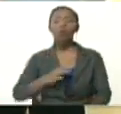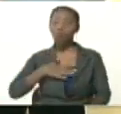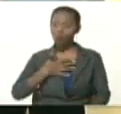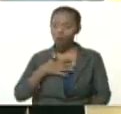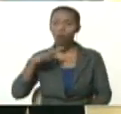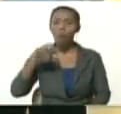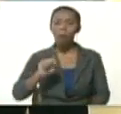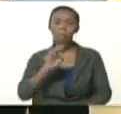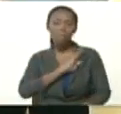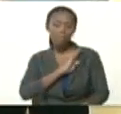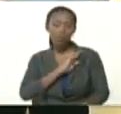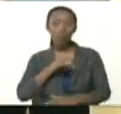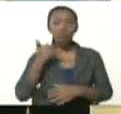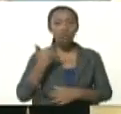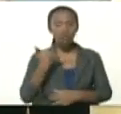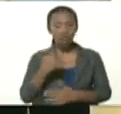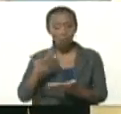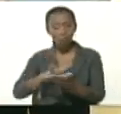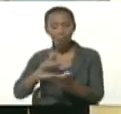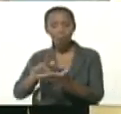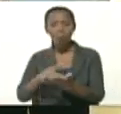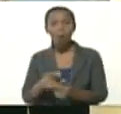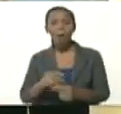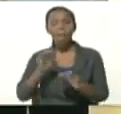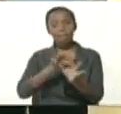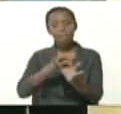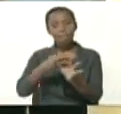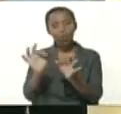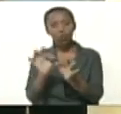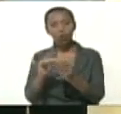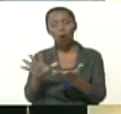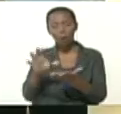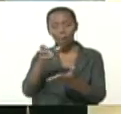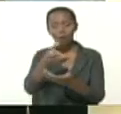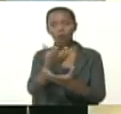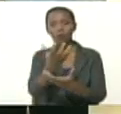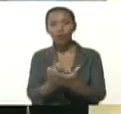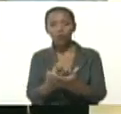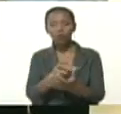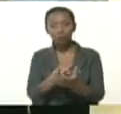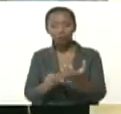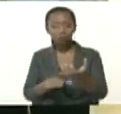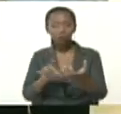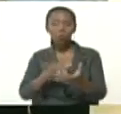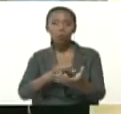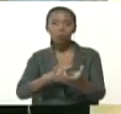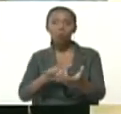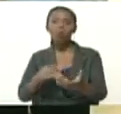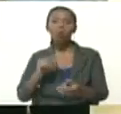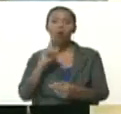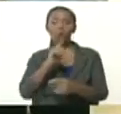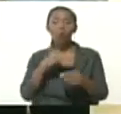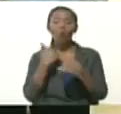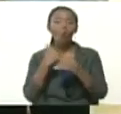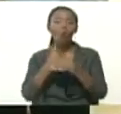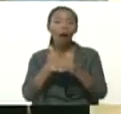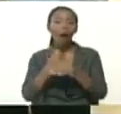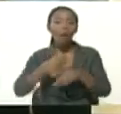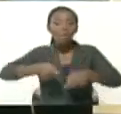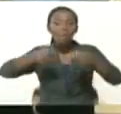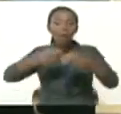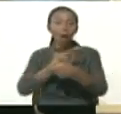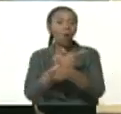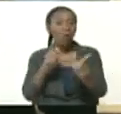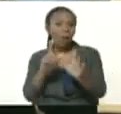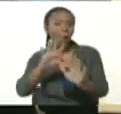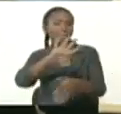de su mismo teléfono en la PetroShop. Ya van a ver qué es la PetroShop. Es una tienda, es como Mercado Libre del petro. Usted